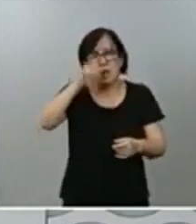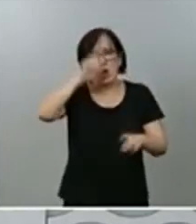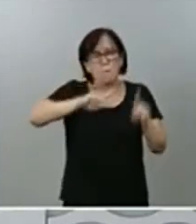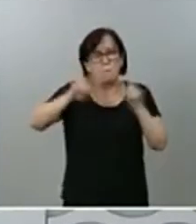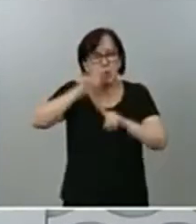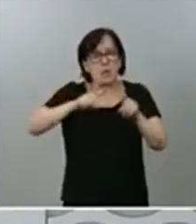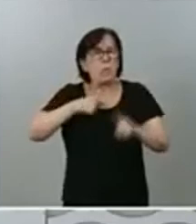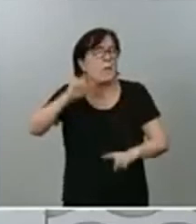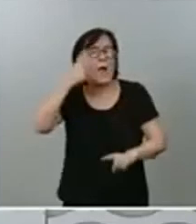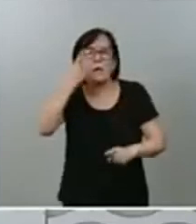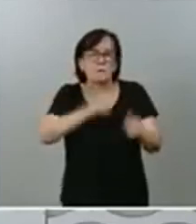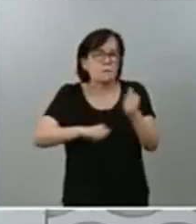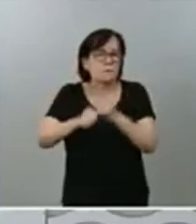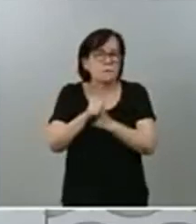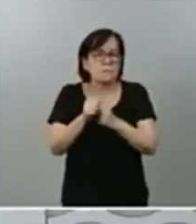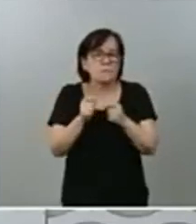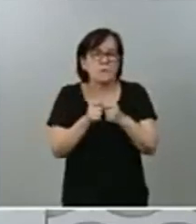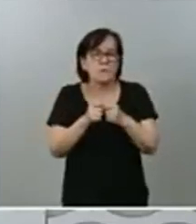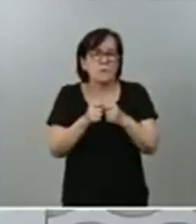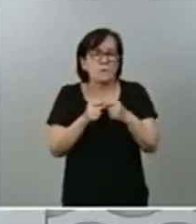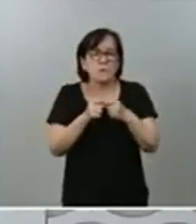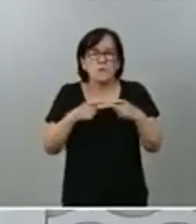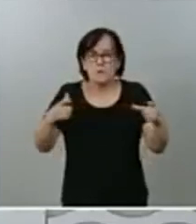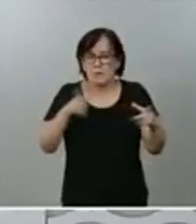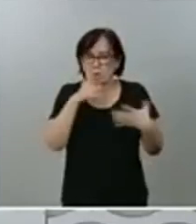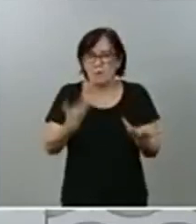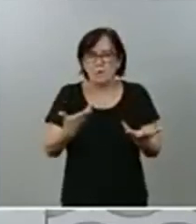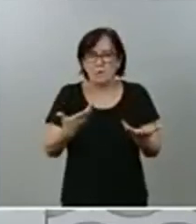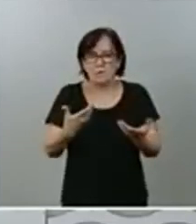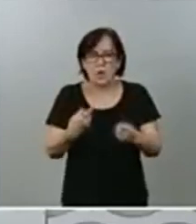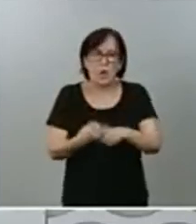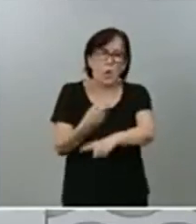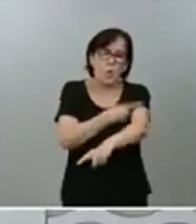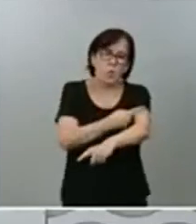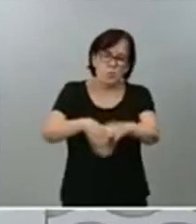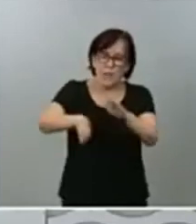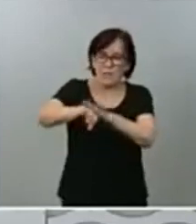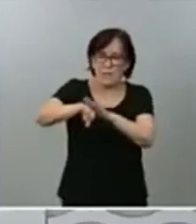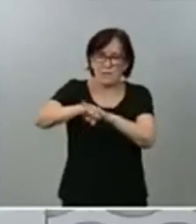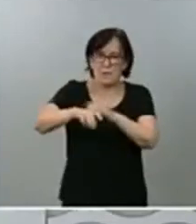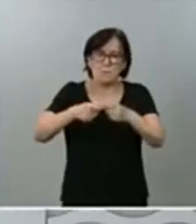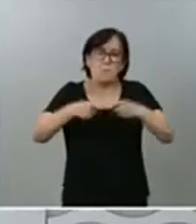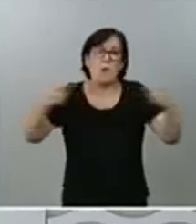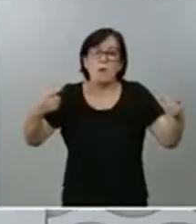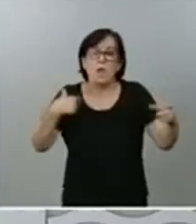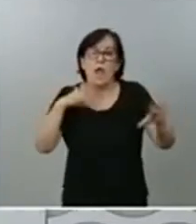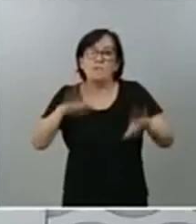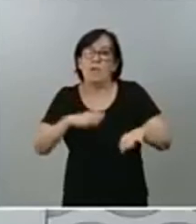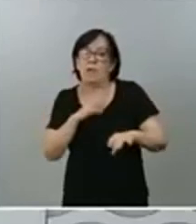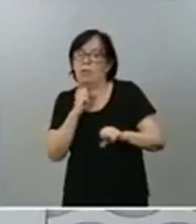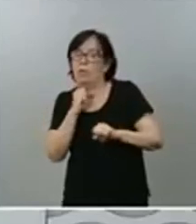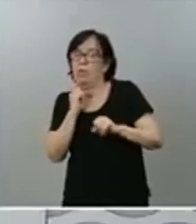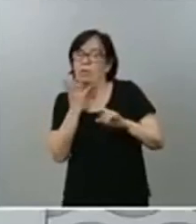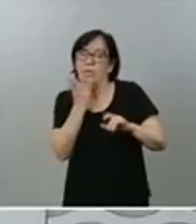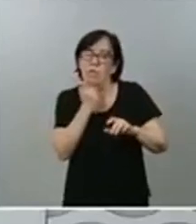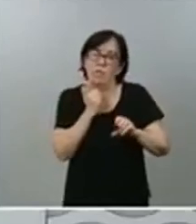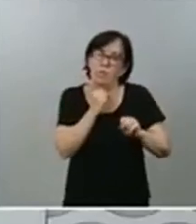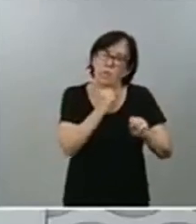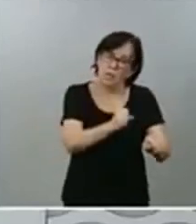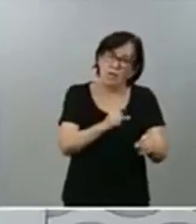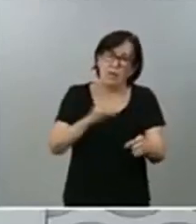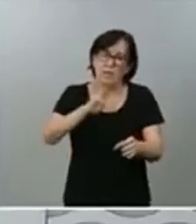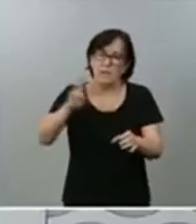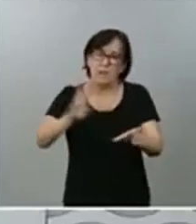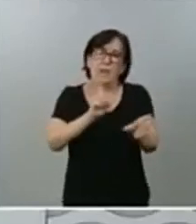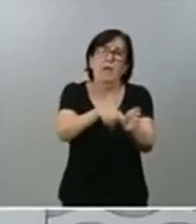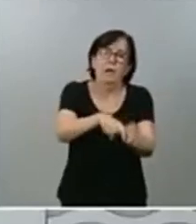el crecimiento que se pueda dar de la ultraderecha y, por tanto, que arrastre al principal partido de la oposición en tesis que